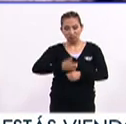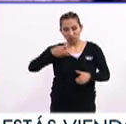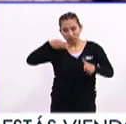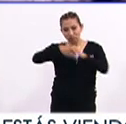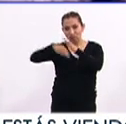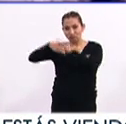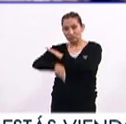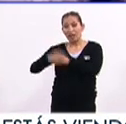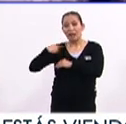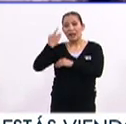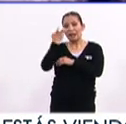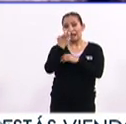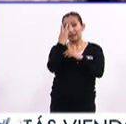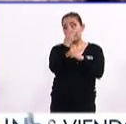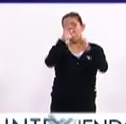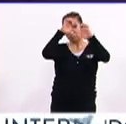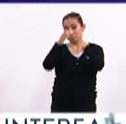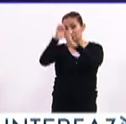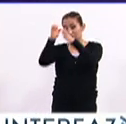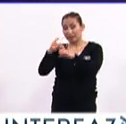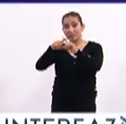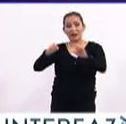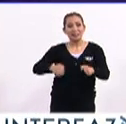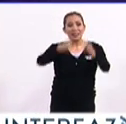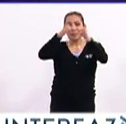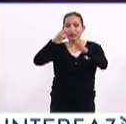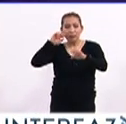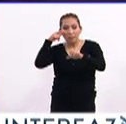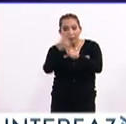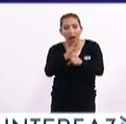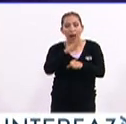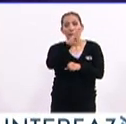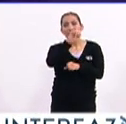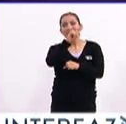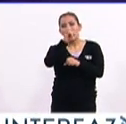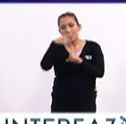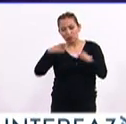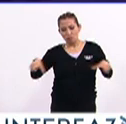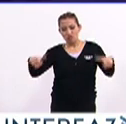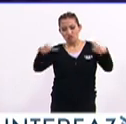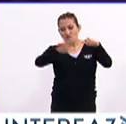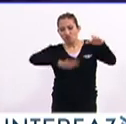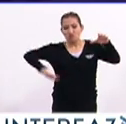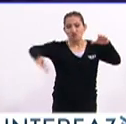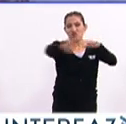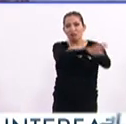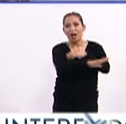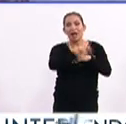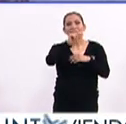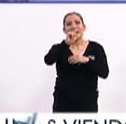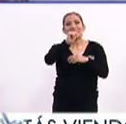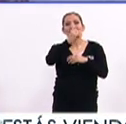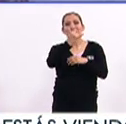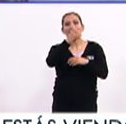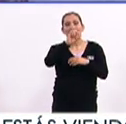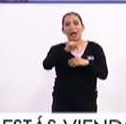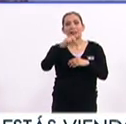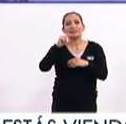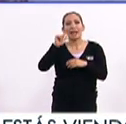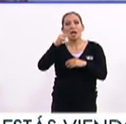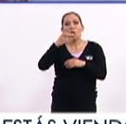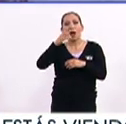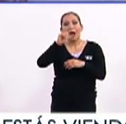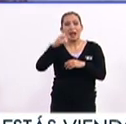en piedra y diversos elementos arquitectónicos los que se encontraron en el basamento piramidal de la zona Daxyan, Tehuacán, en